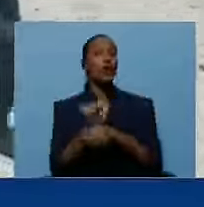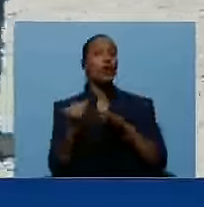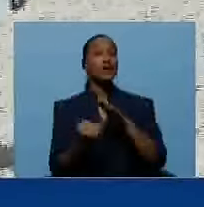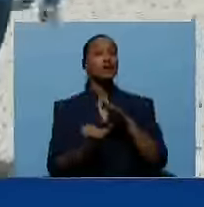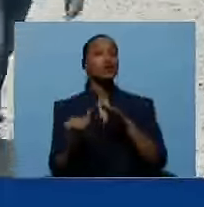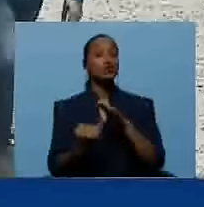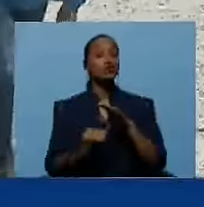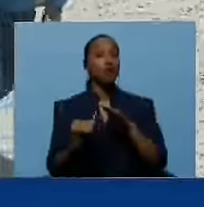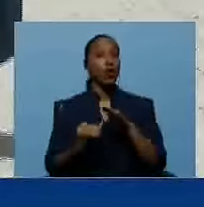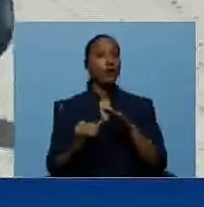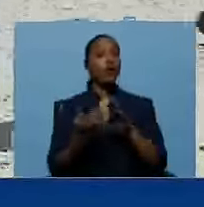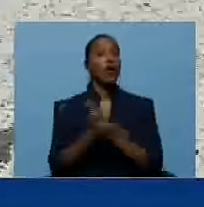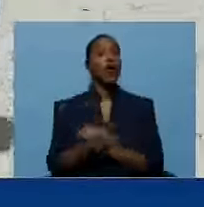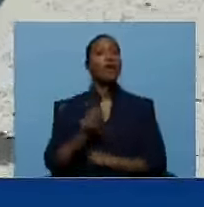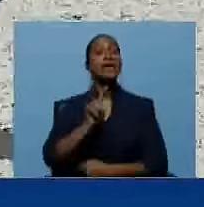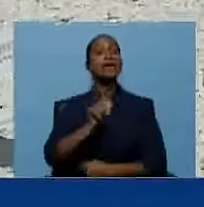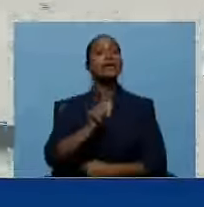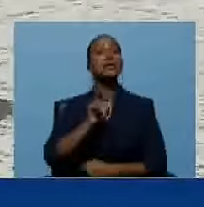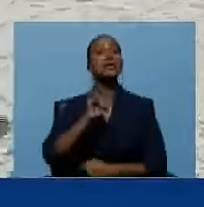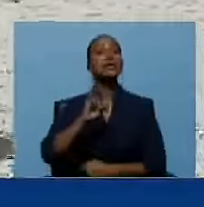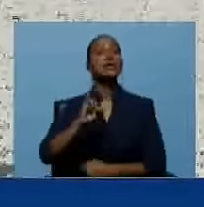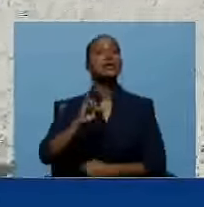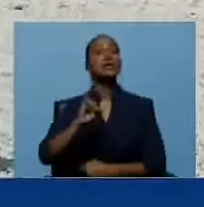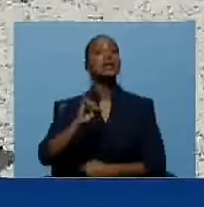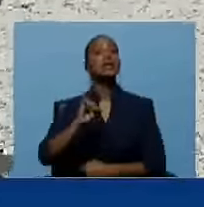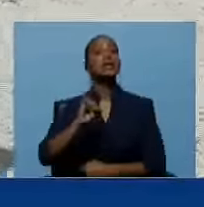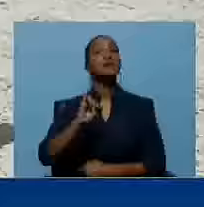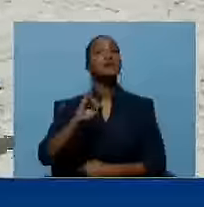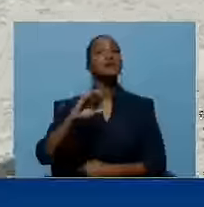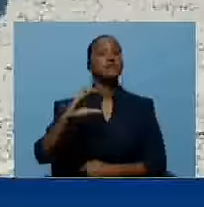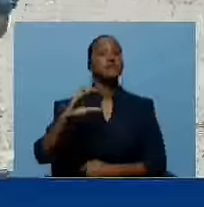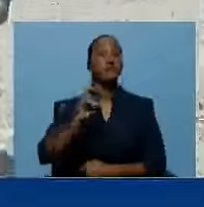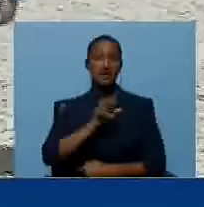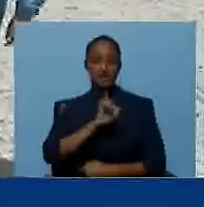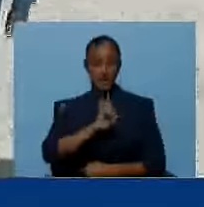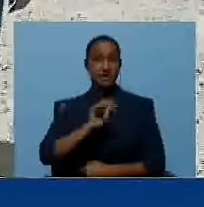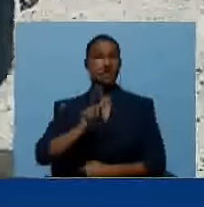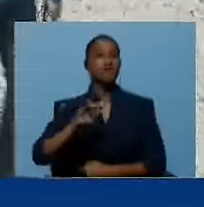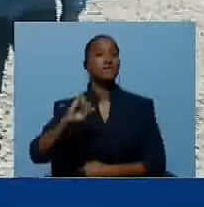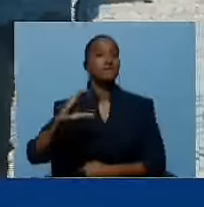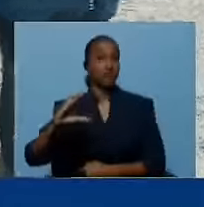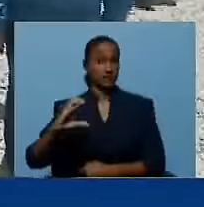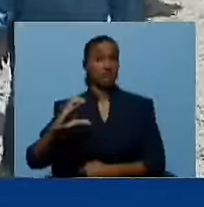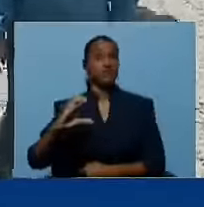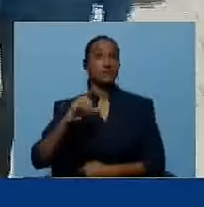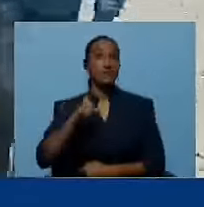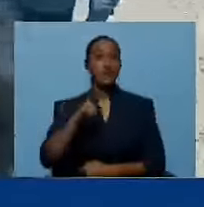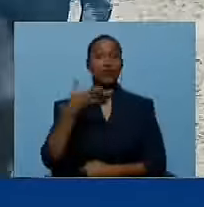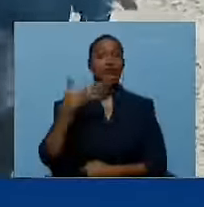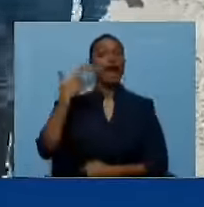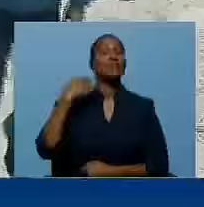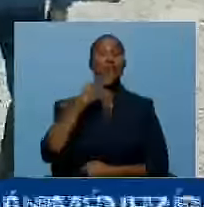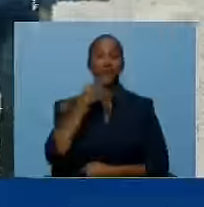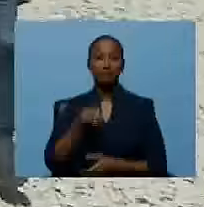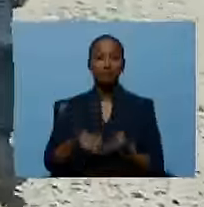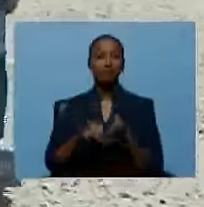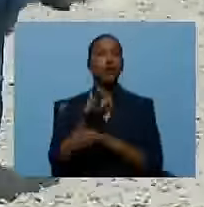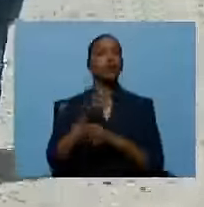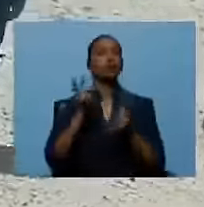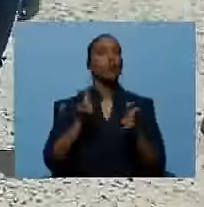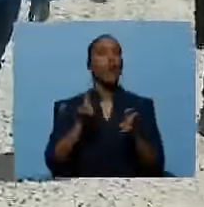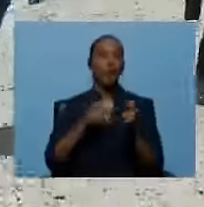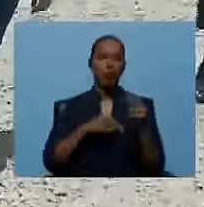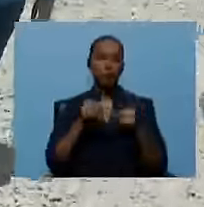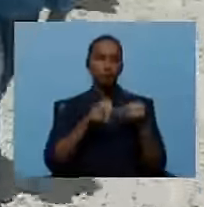Investigaciones Científicas, IBIC. Y usted, el 10 de abril, anunció la creación de una nueva universidad para la patria, en donde la ciencia